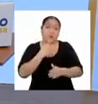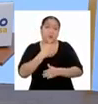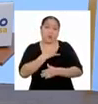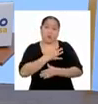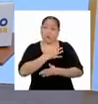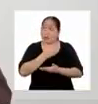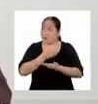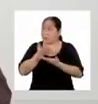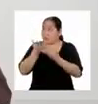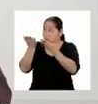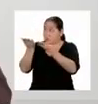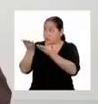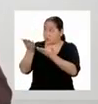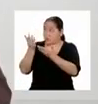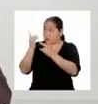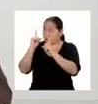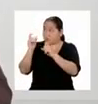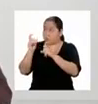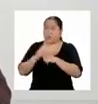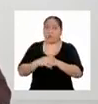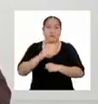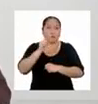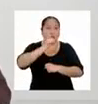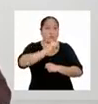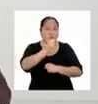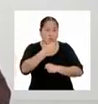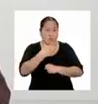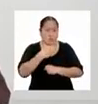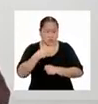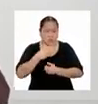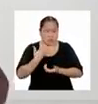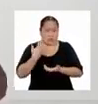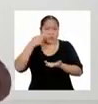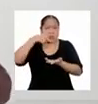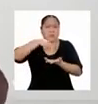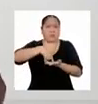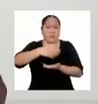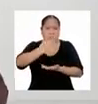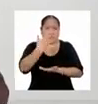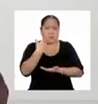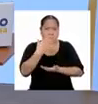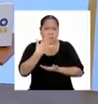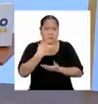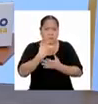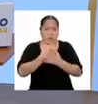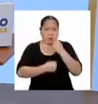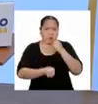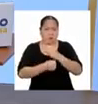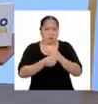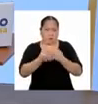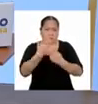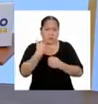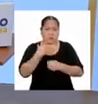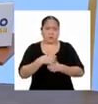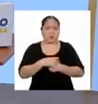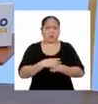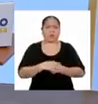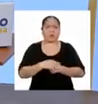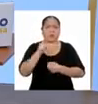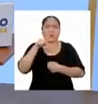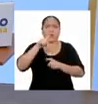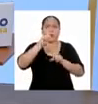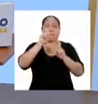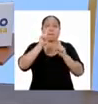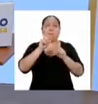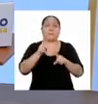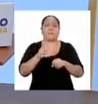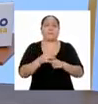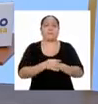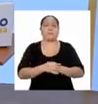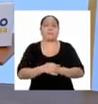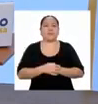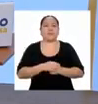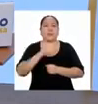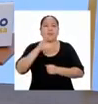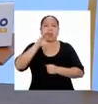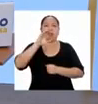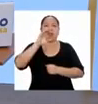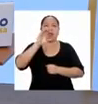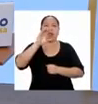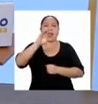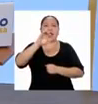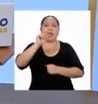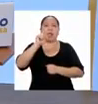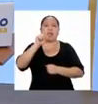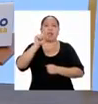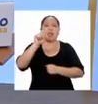¿Se las comparto? Claro que sí, para eso estoy. Dime con confianza. Aquí tengo una pregunta de